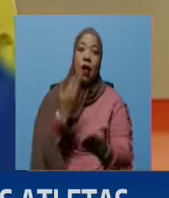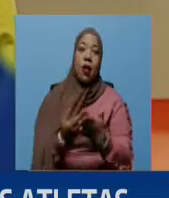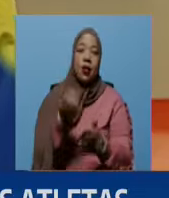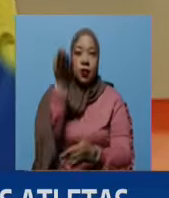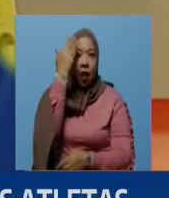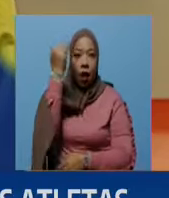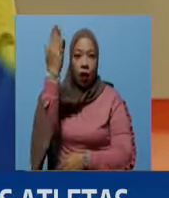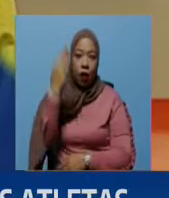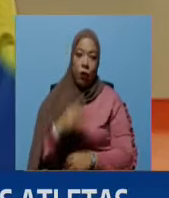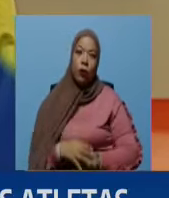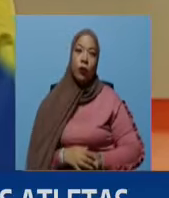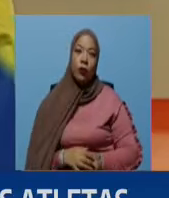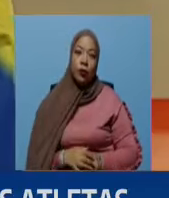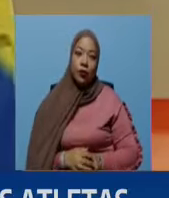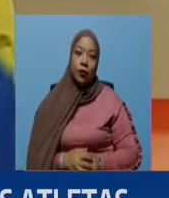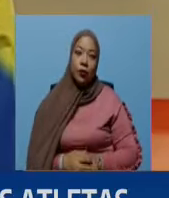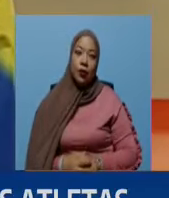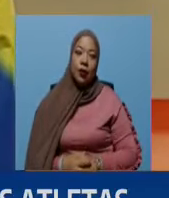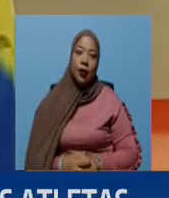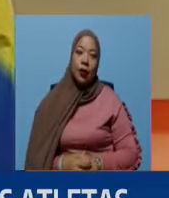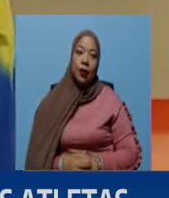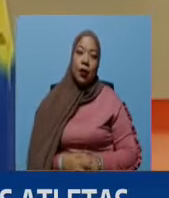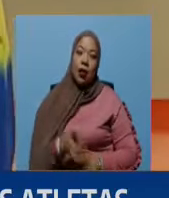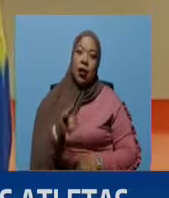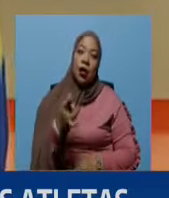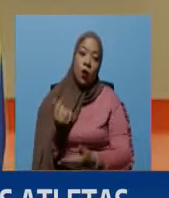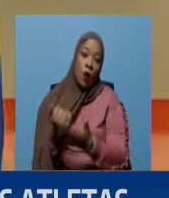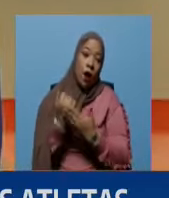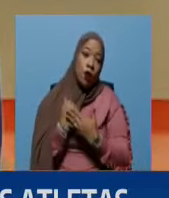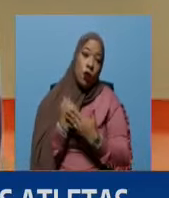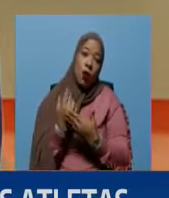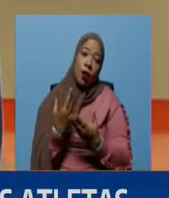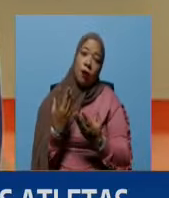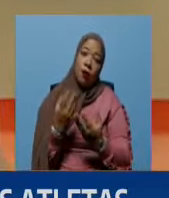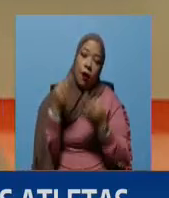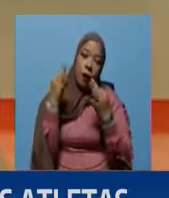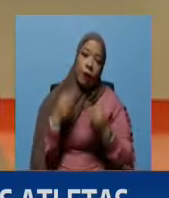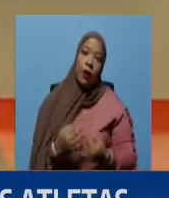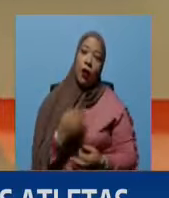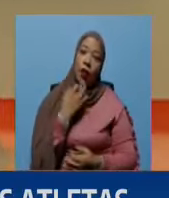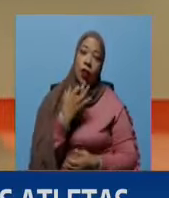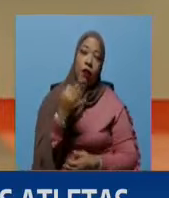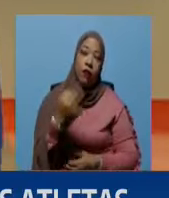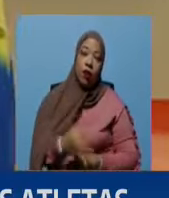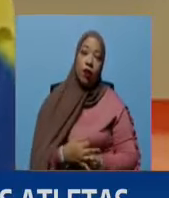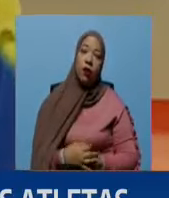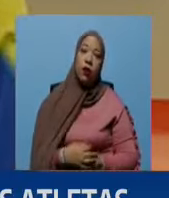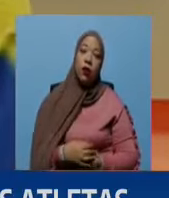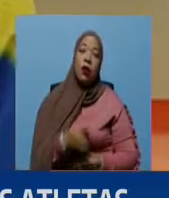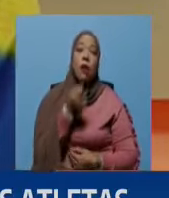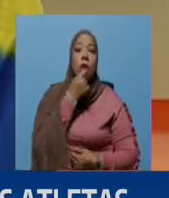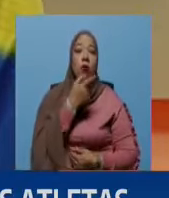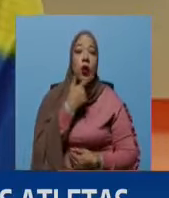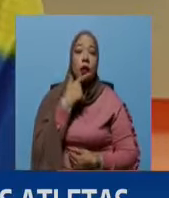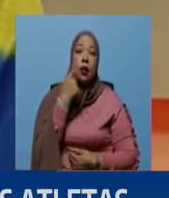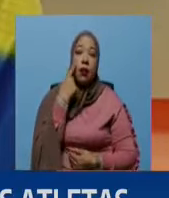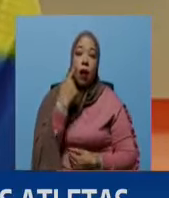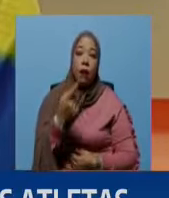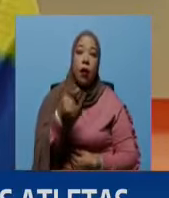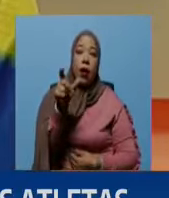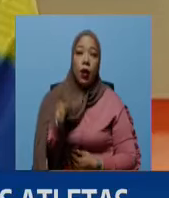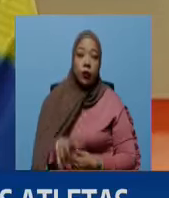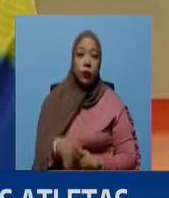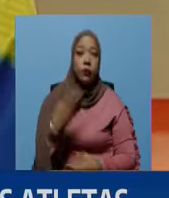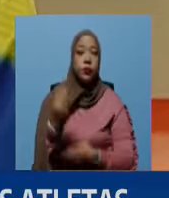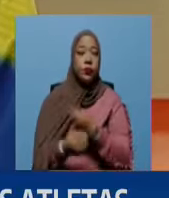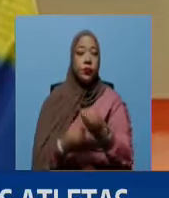Dios que nos da tanto. Verdaderamente es una belleza ver